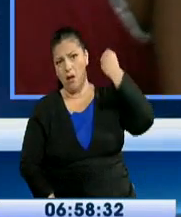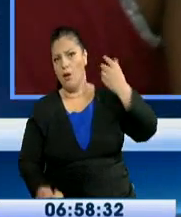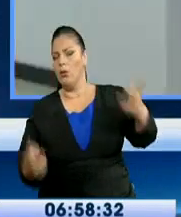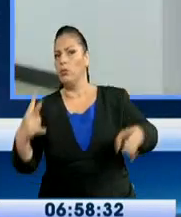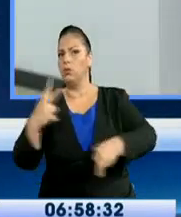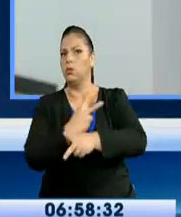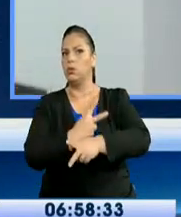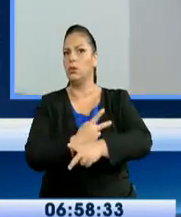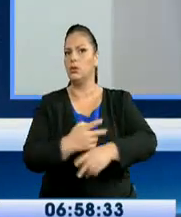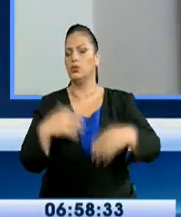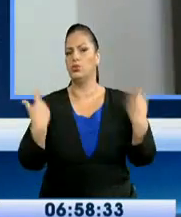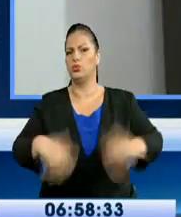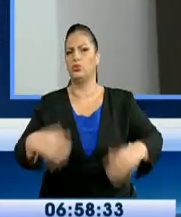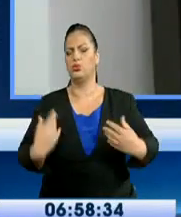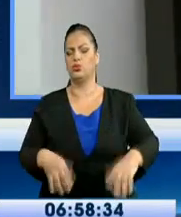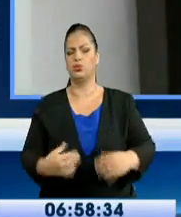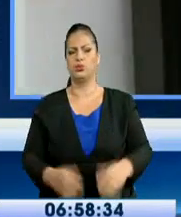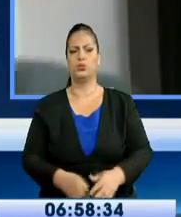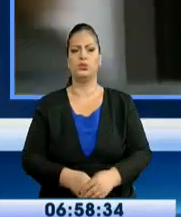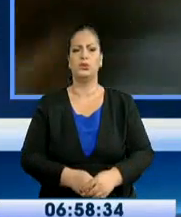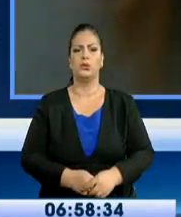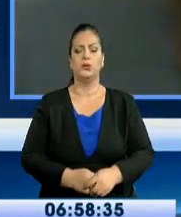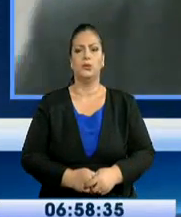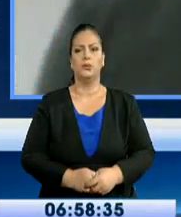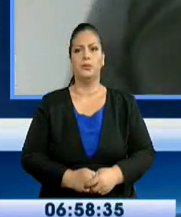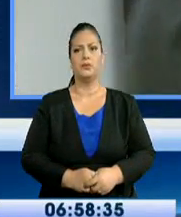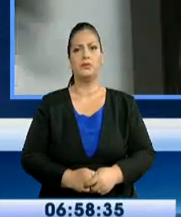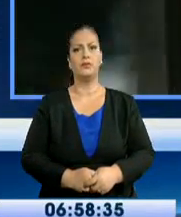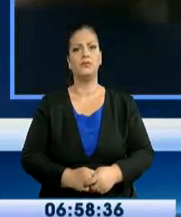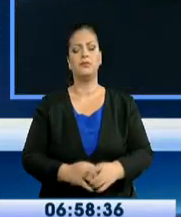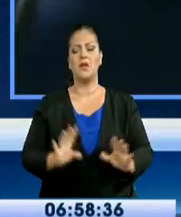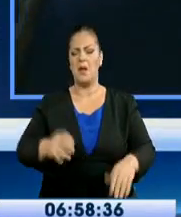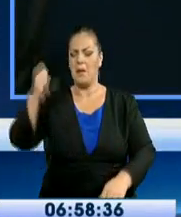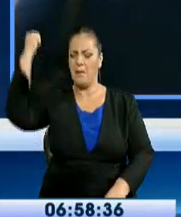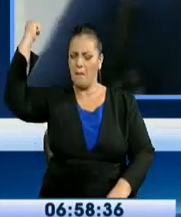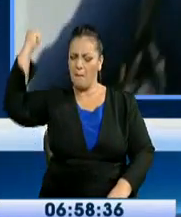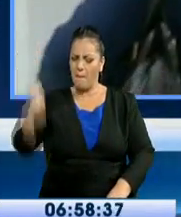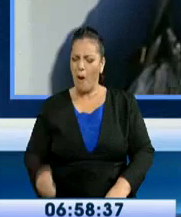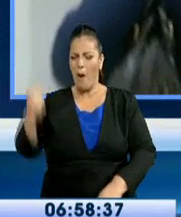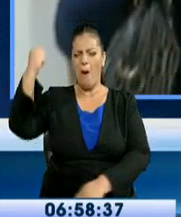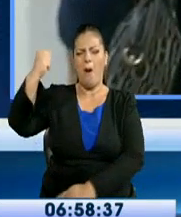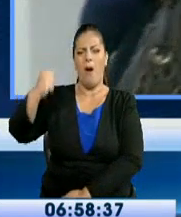ser en la pierna, Hugo, te da un poco más de tiempo para poder